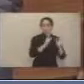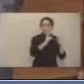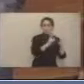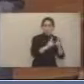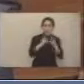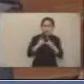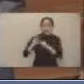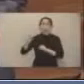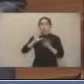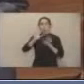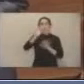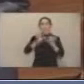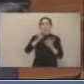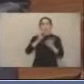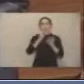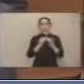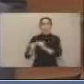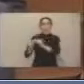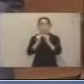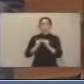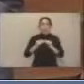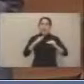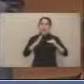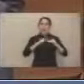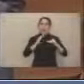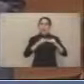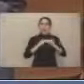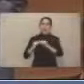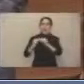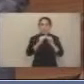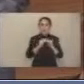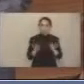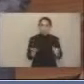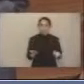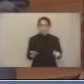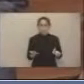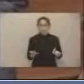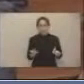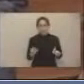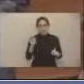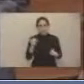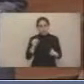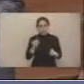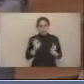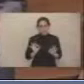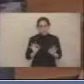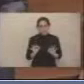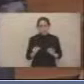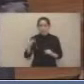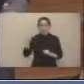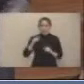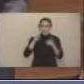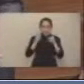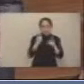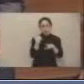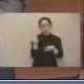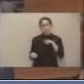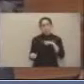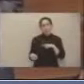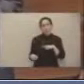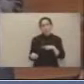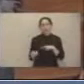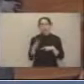único con con un mínimo común esa Esa es la la historia y como este no es el caso si